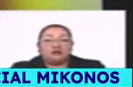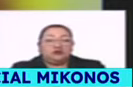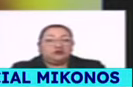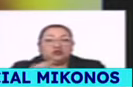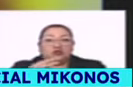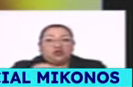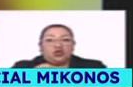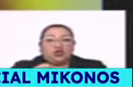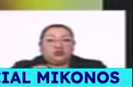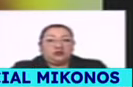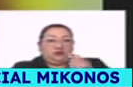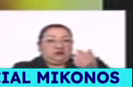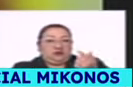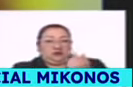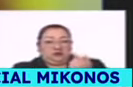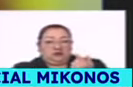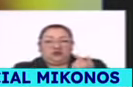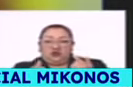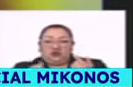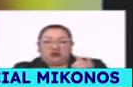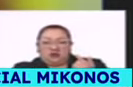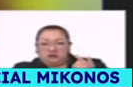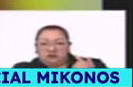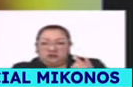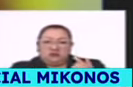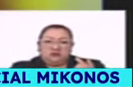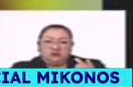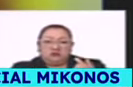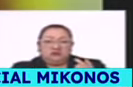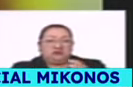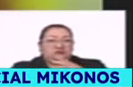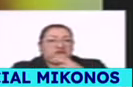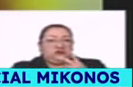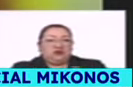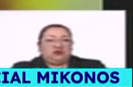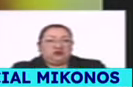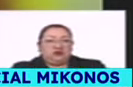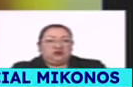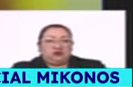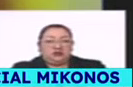sur, había dos vehículos oficiales.